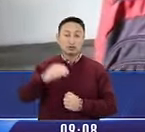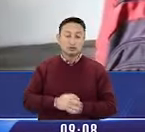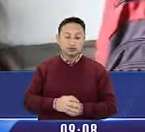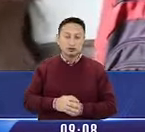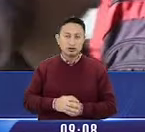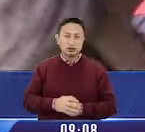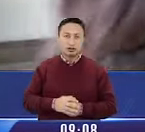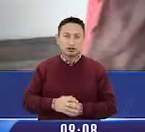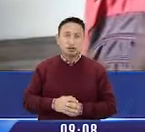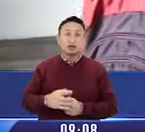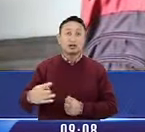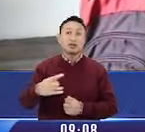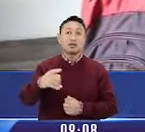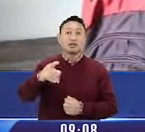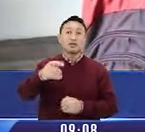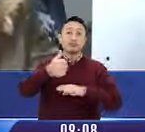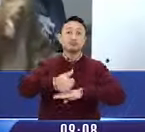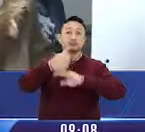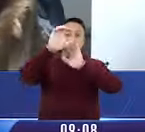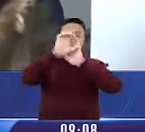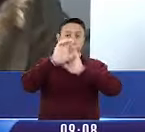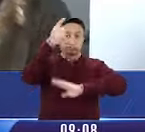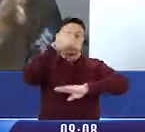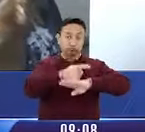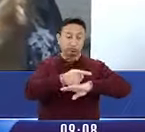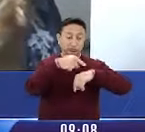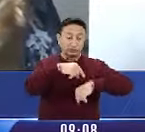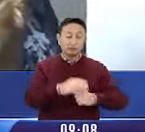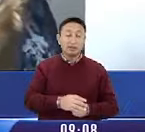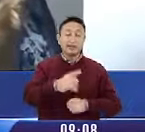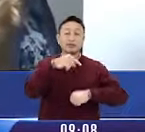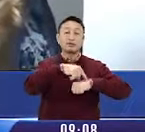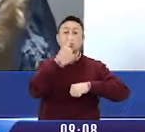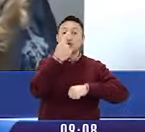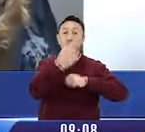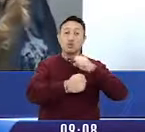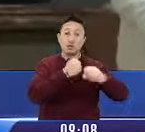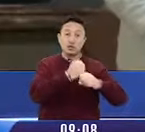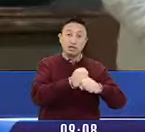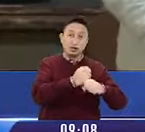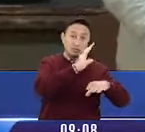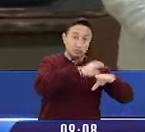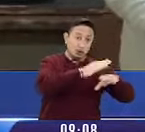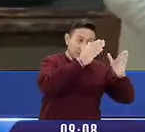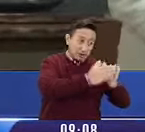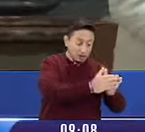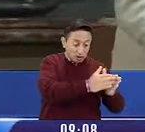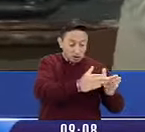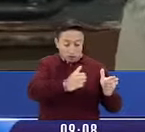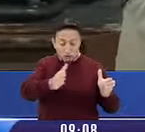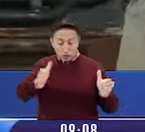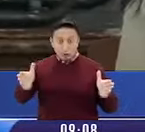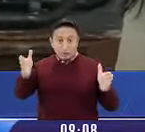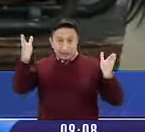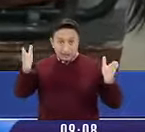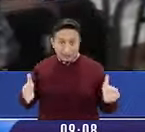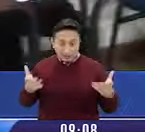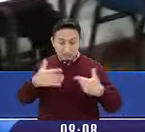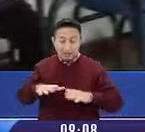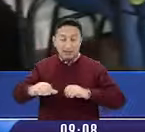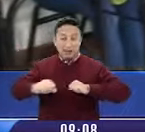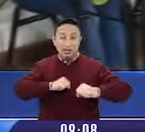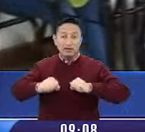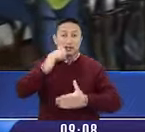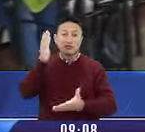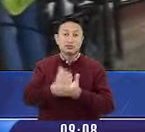debe cumplir con el dictamen de la Corte Constitucional, que otorgó el plazo de 1 año a partir de la notificación de resultados para el cierre de las